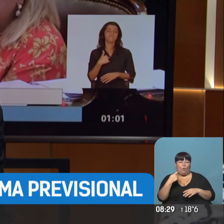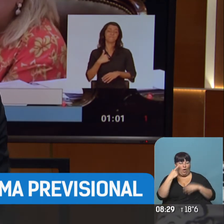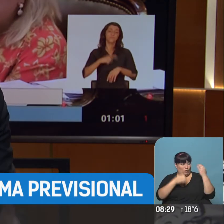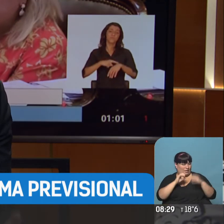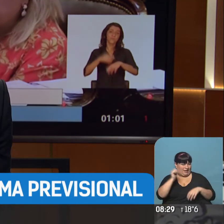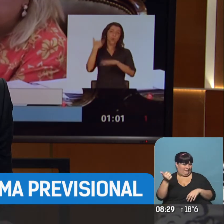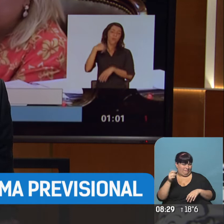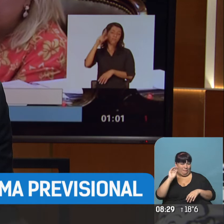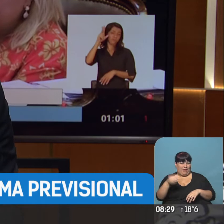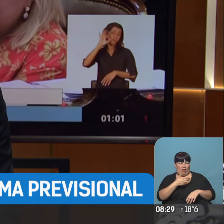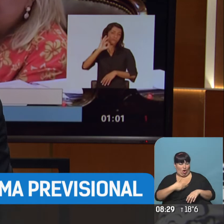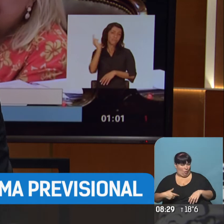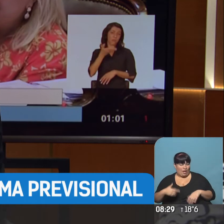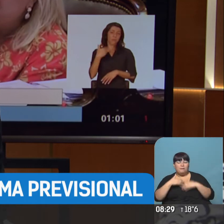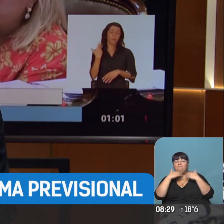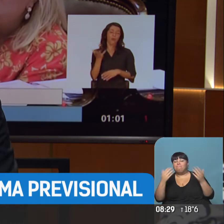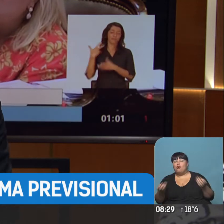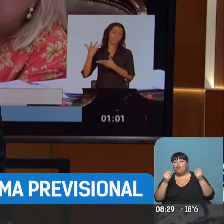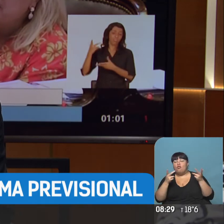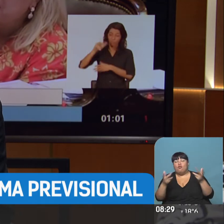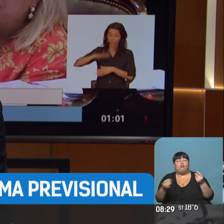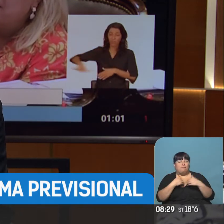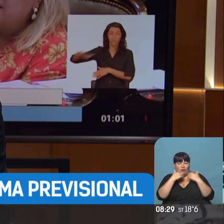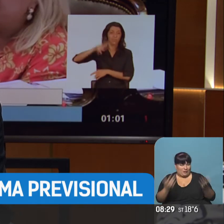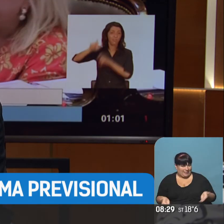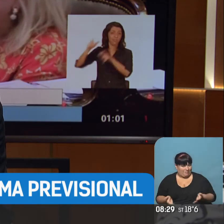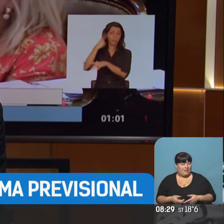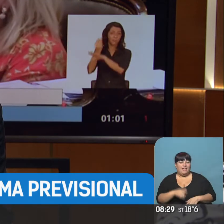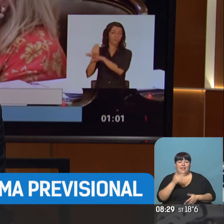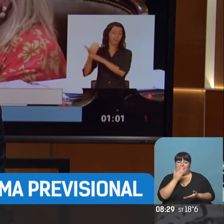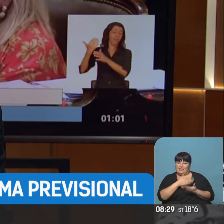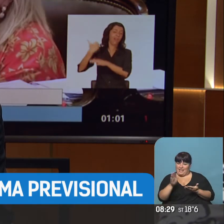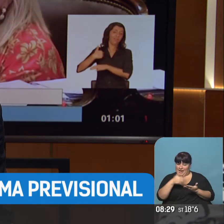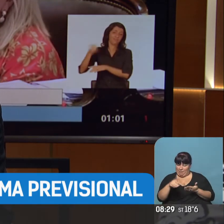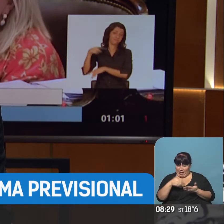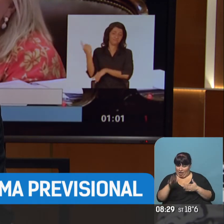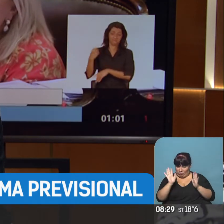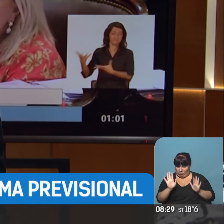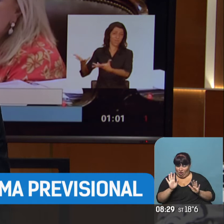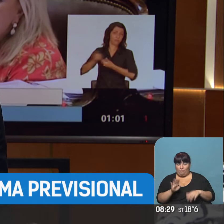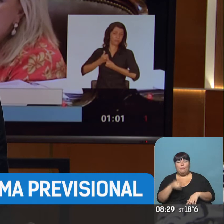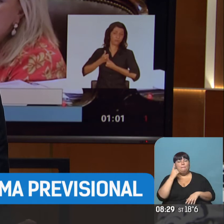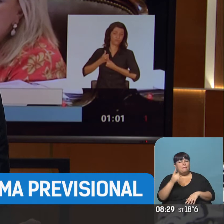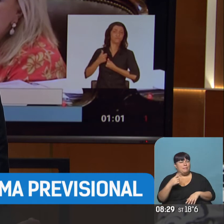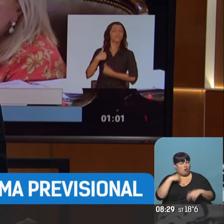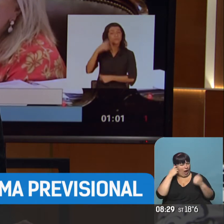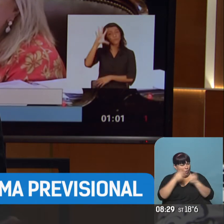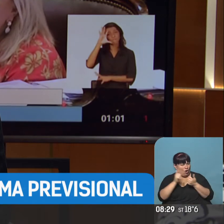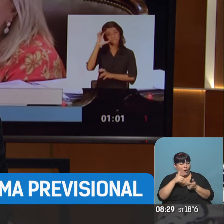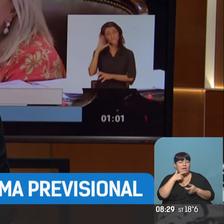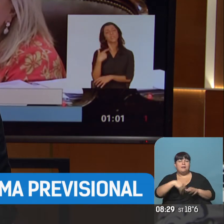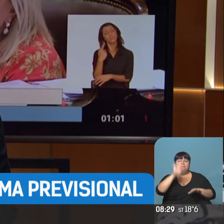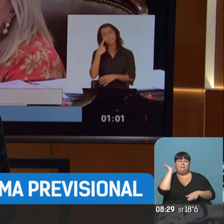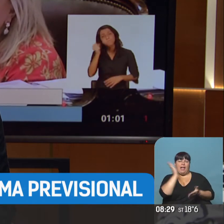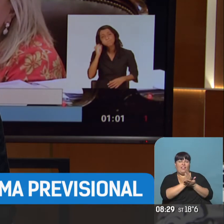va a perderse por parte del gobierno, no sabemos cómo decirlo, es que se ha hecho una discriminación acá. Primero, no estoy de acuerdo con decir que se le dieron